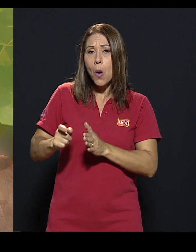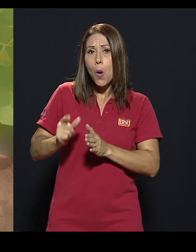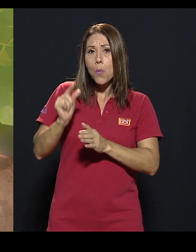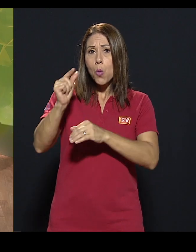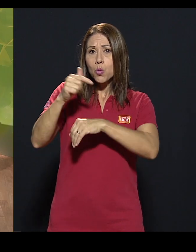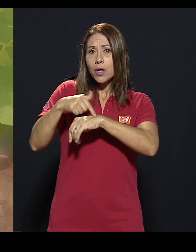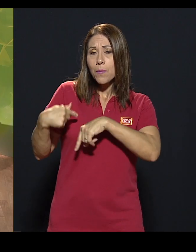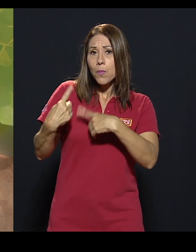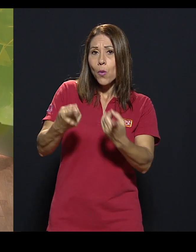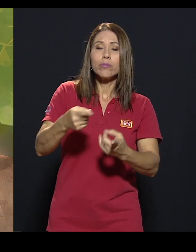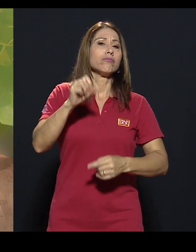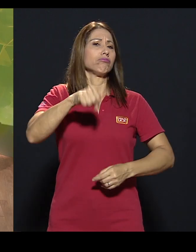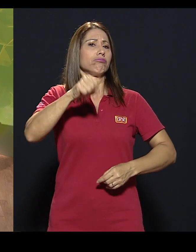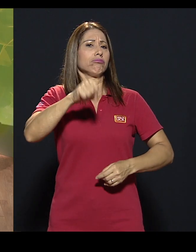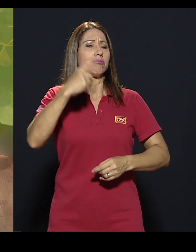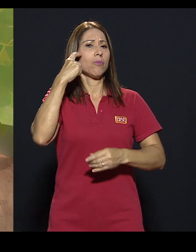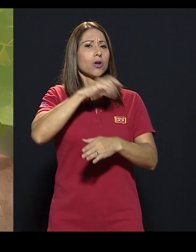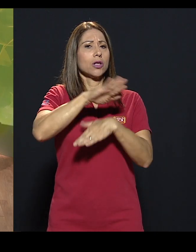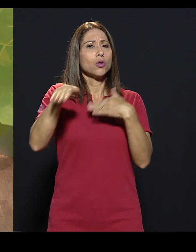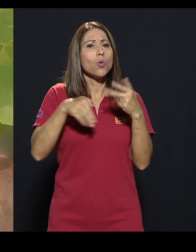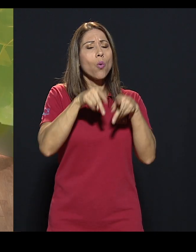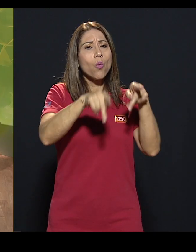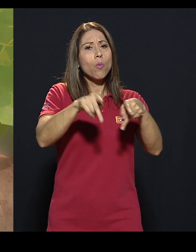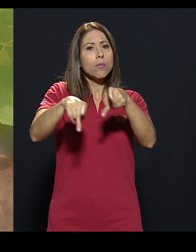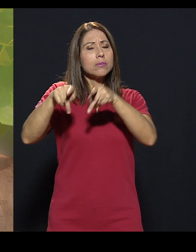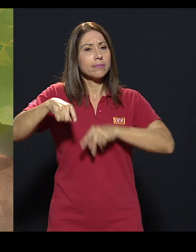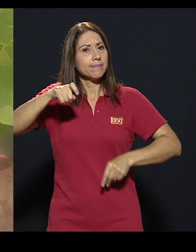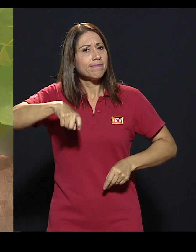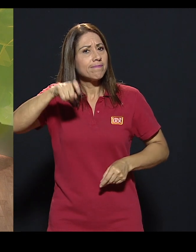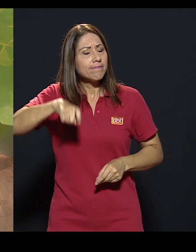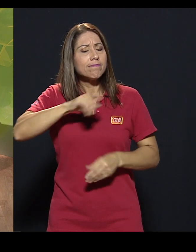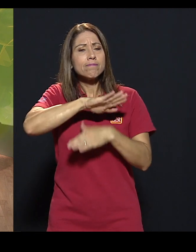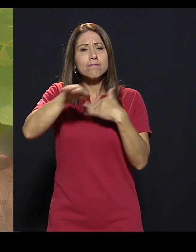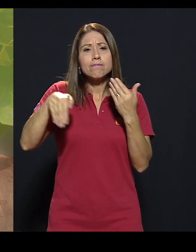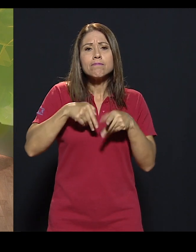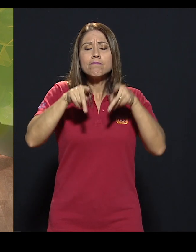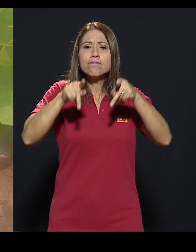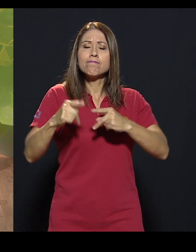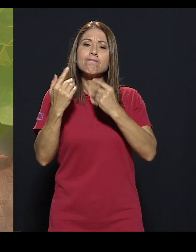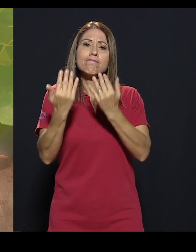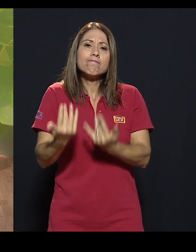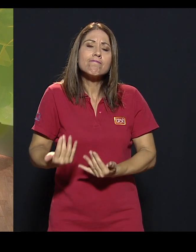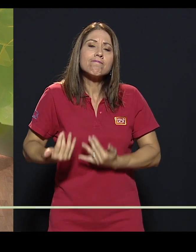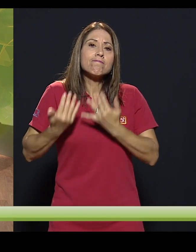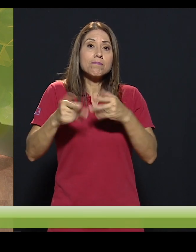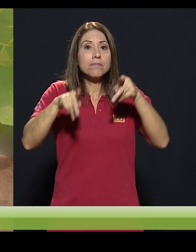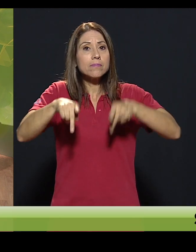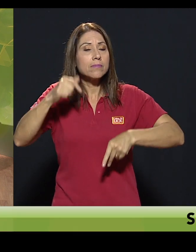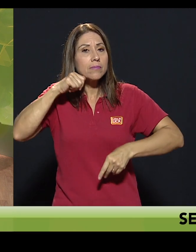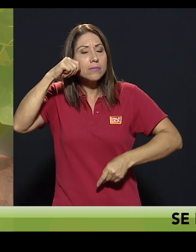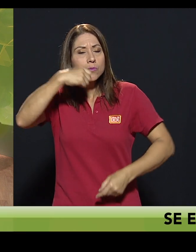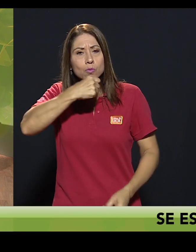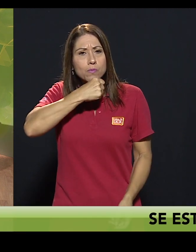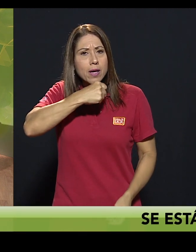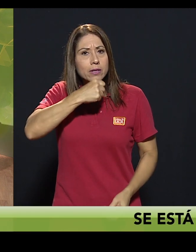porque toda la ciudadanía lo necesita, lo espera, ¿verdad? El adulto mayor ve